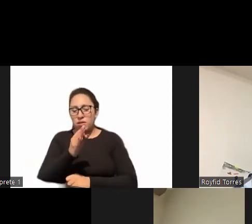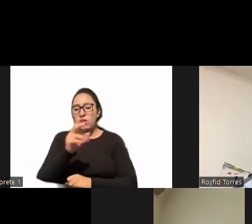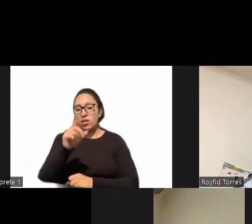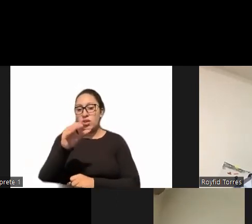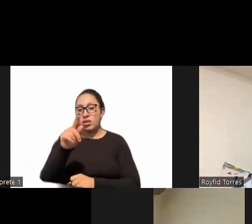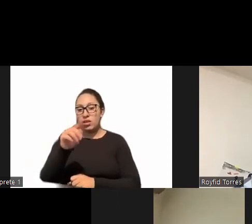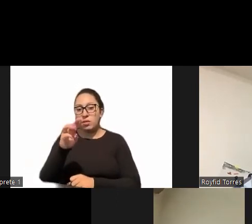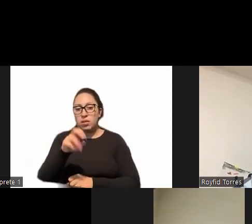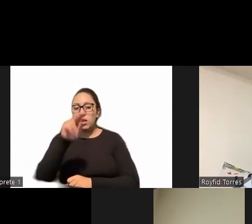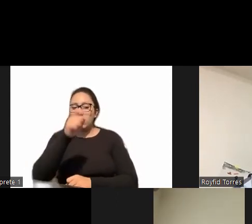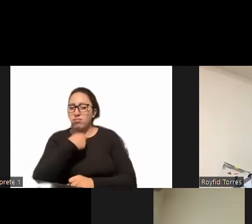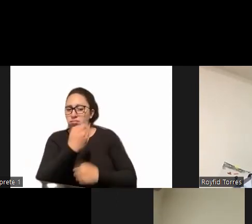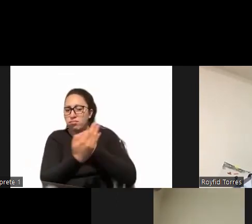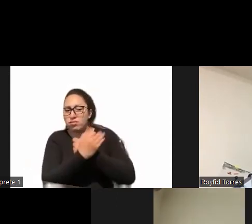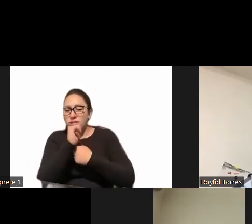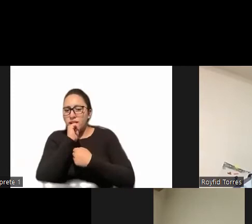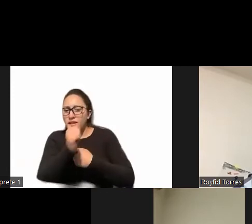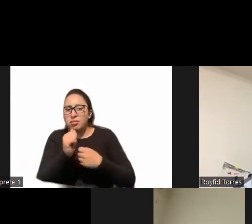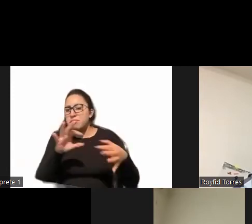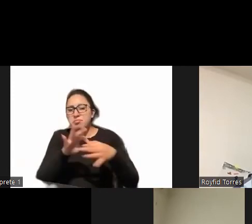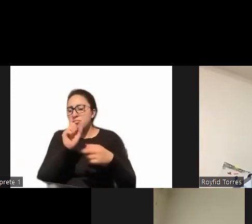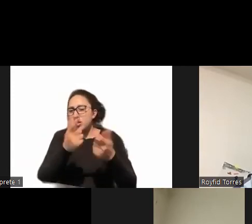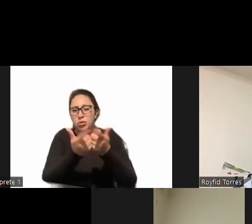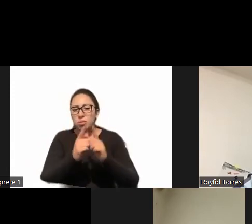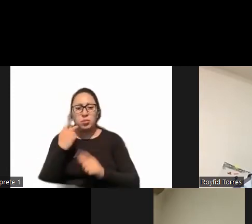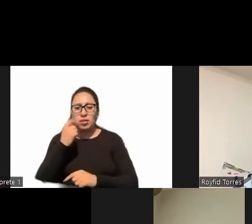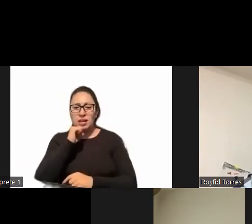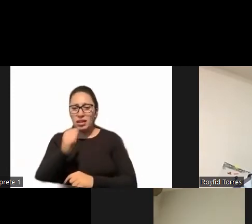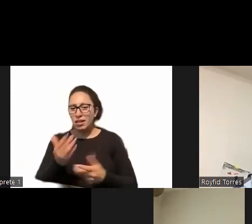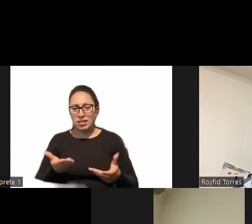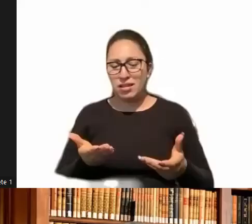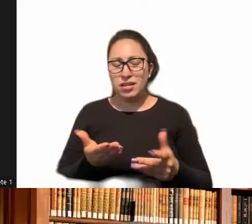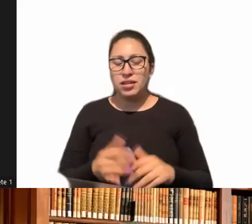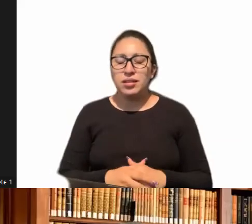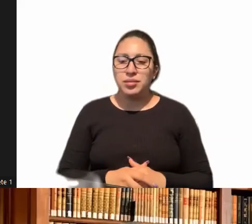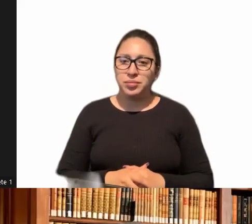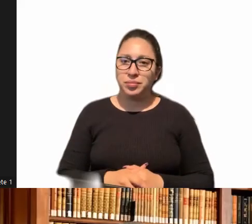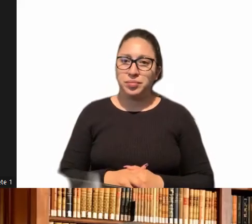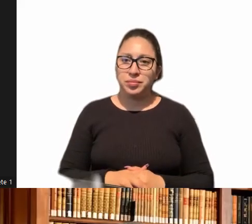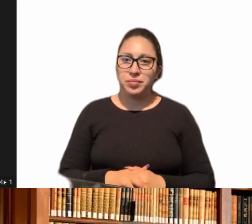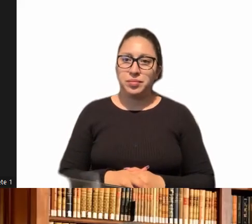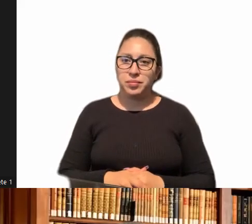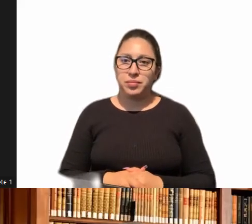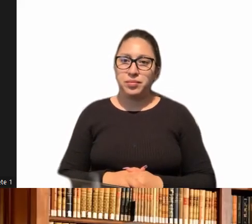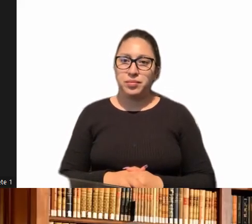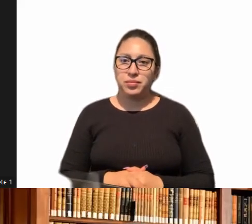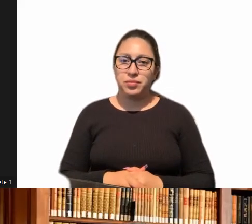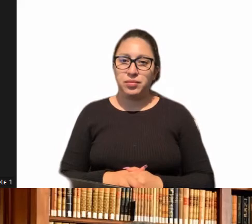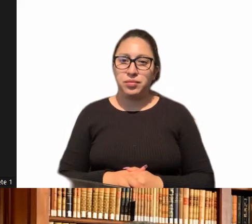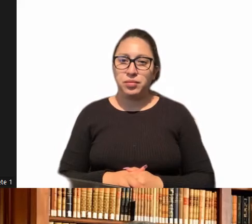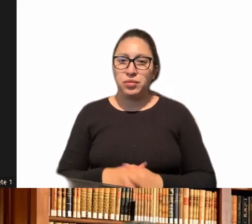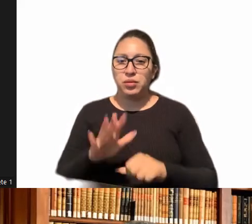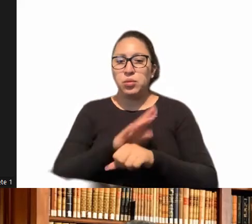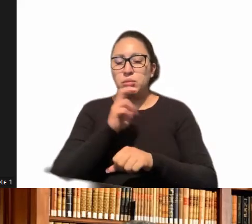no me favorecían ni a mí ni a mi grupo parlamentario, a mi partido. Entonces ahí, pues, creo que se le cayó el